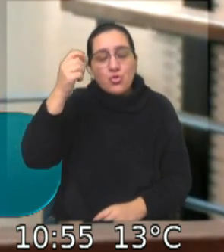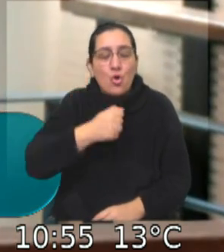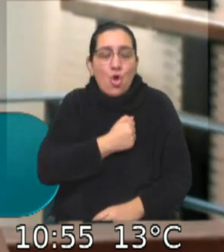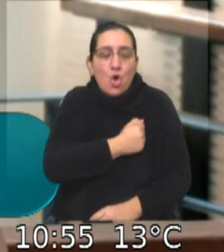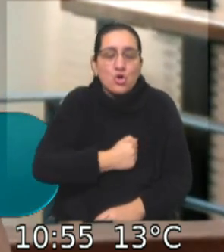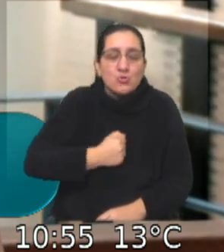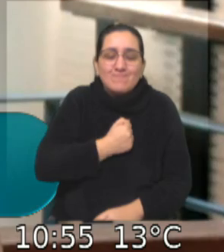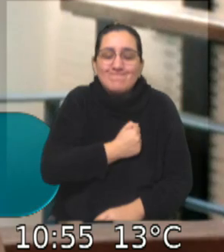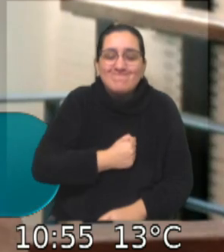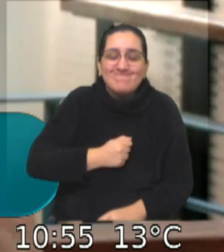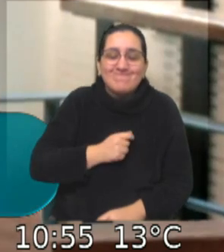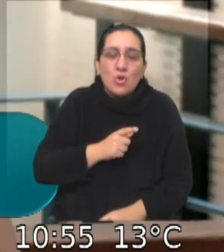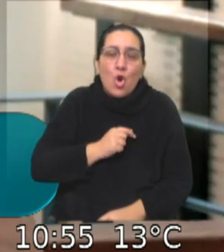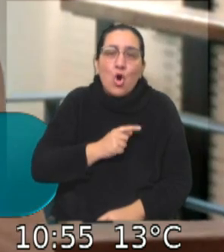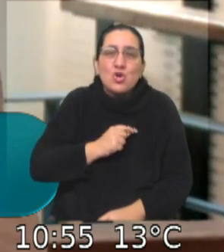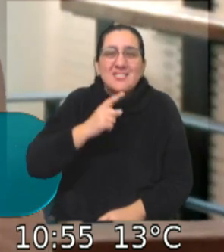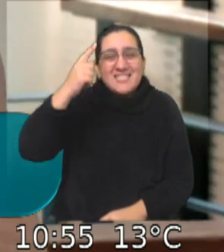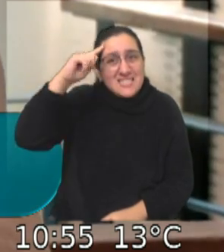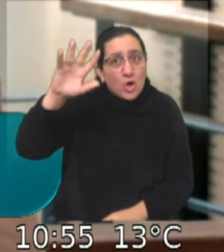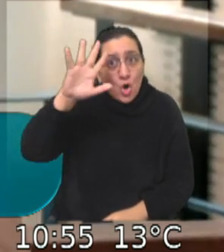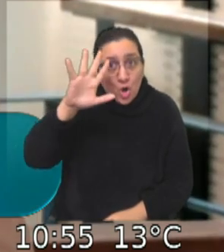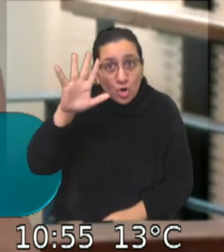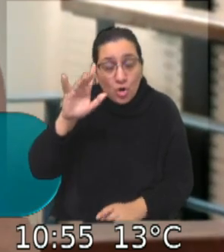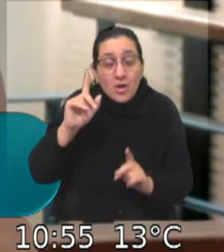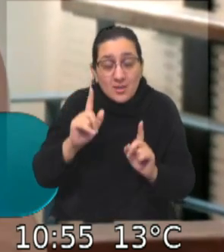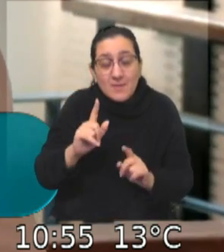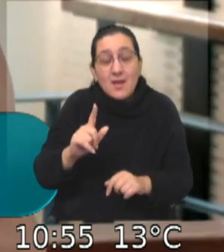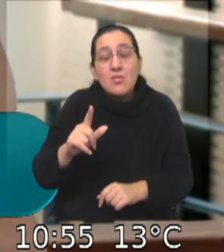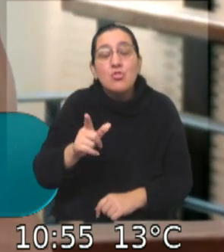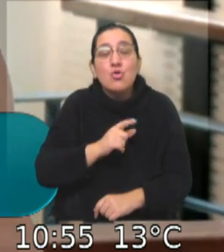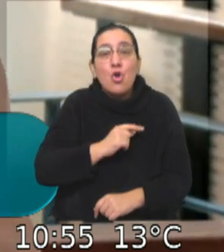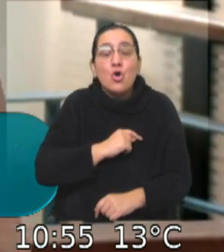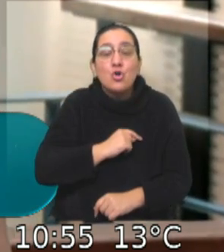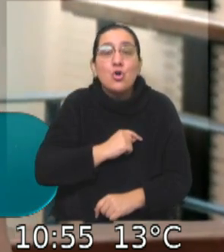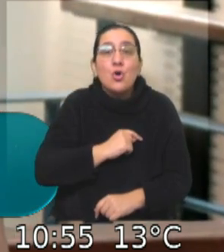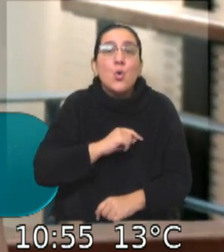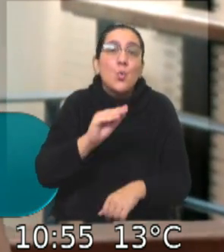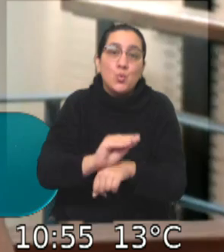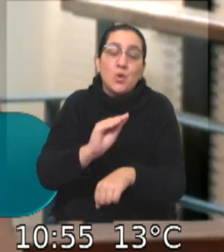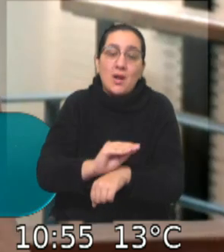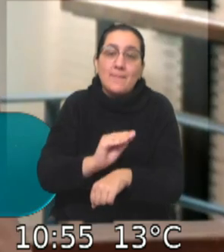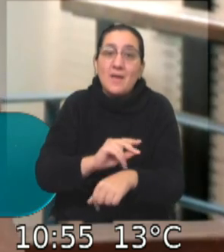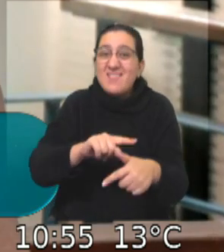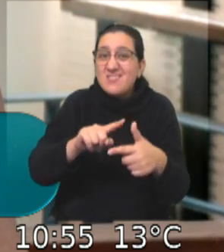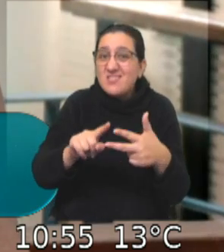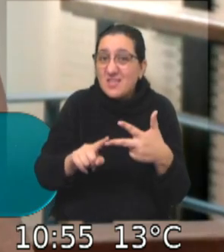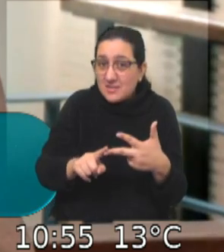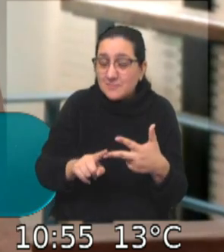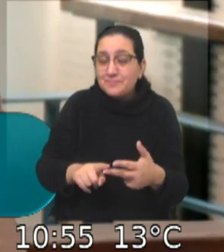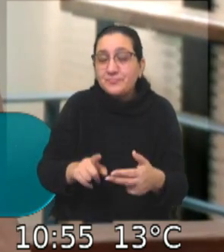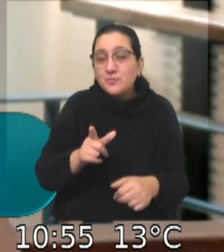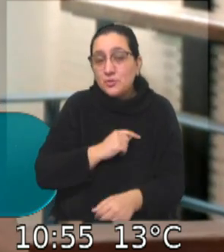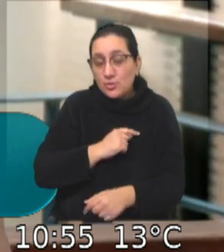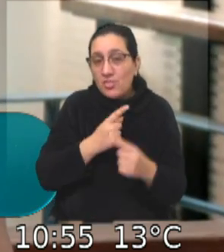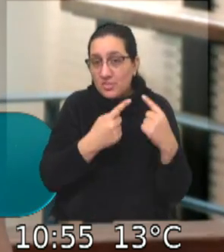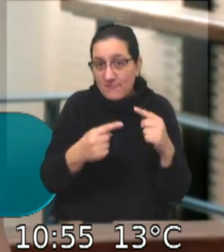traduce en un dolor cultural. Entonces la muerte genera dolor en nuestra sociedad. Eso es interesante de pensarlo porque